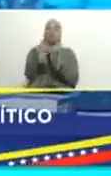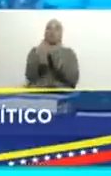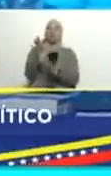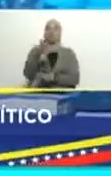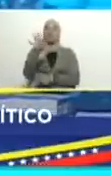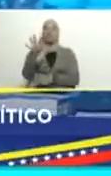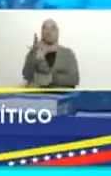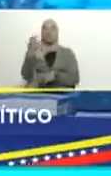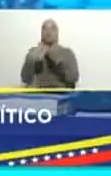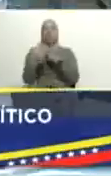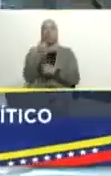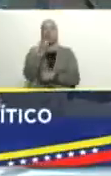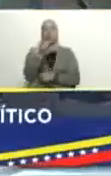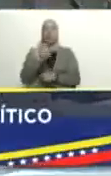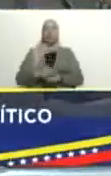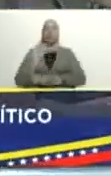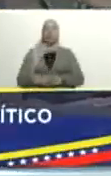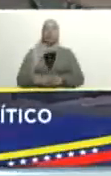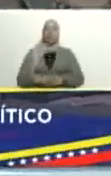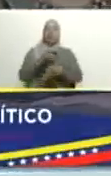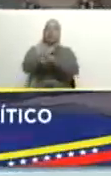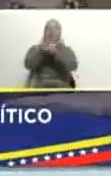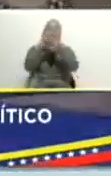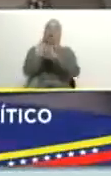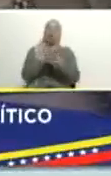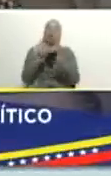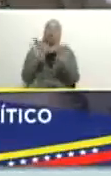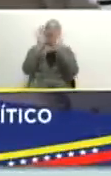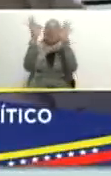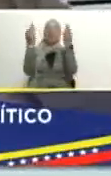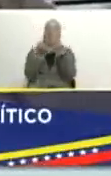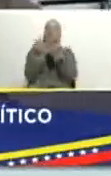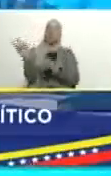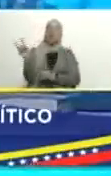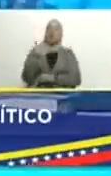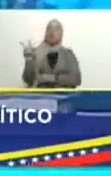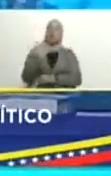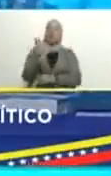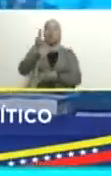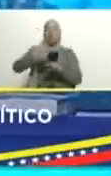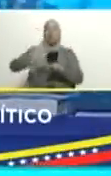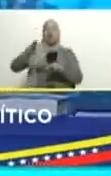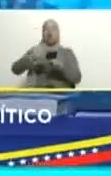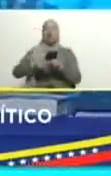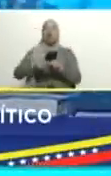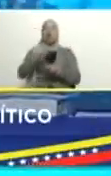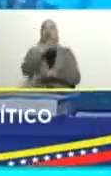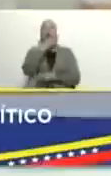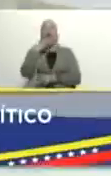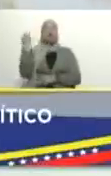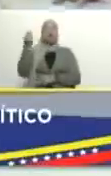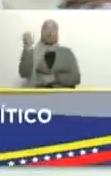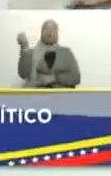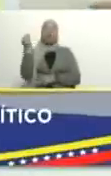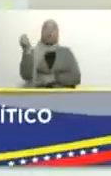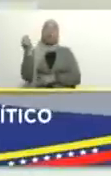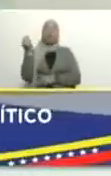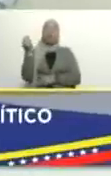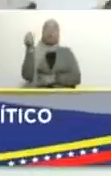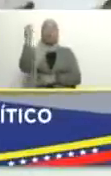de las Bricomil, la felicidad que embarga a la familia venezolana, a los niños, a las niñas, a la juventud, a